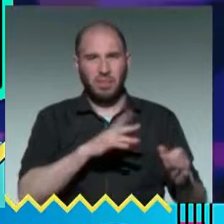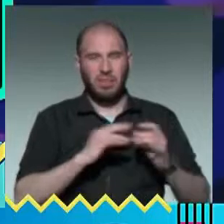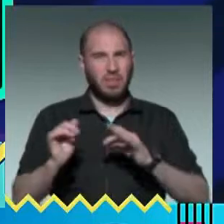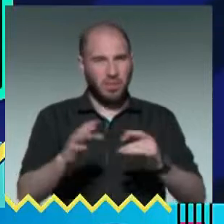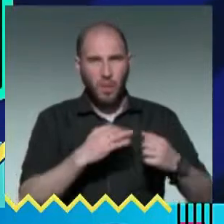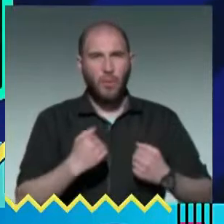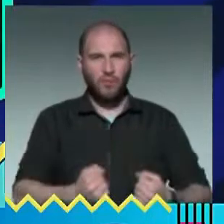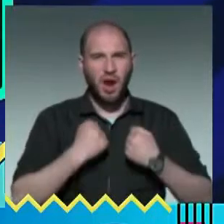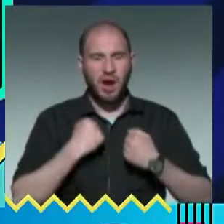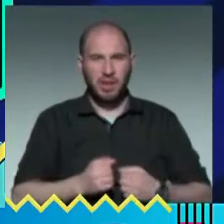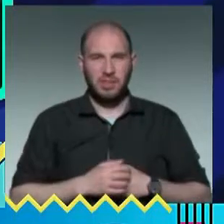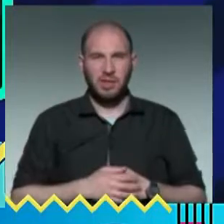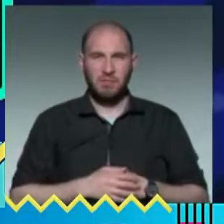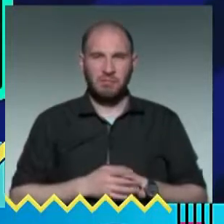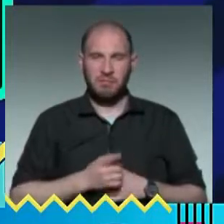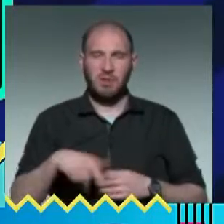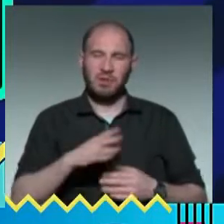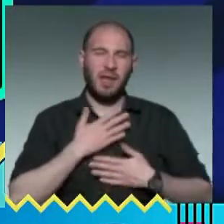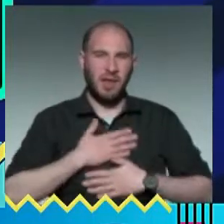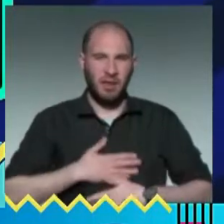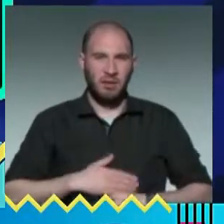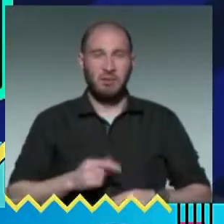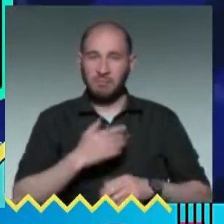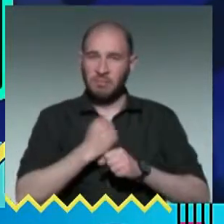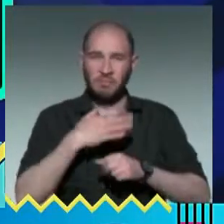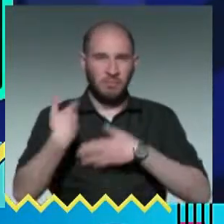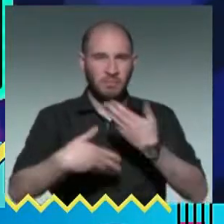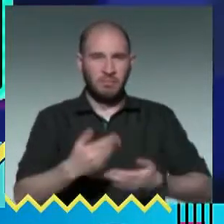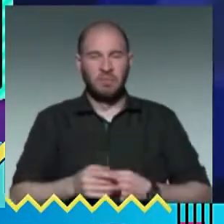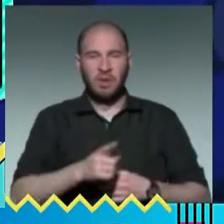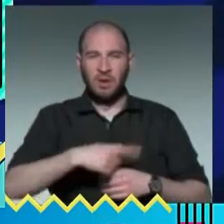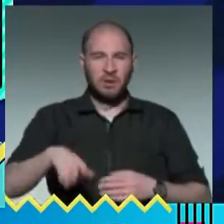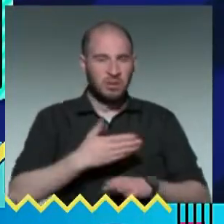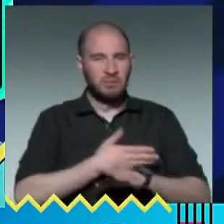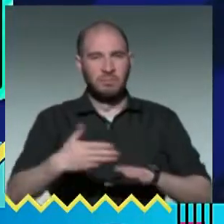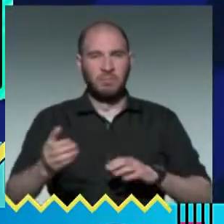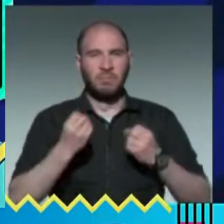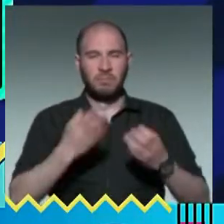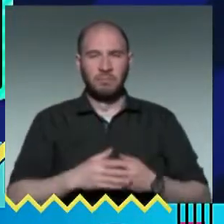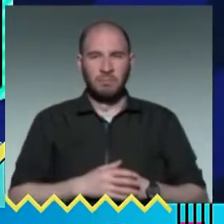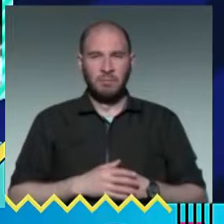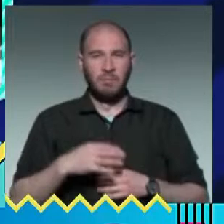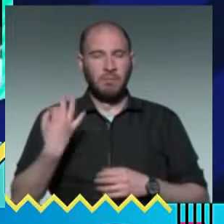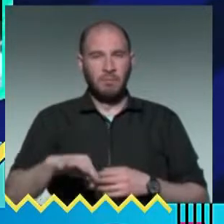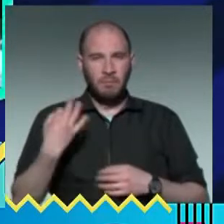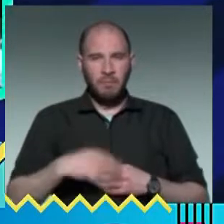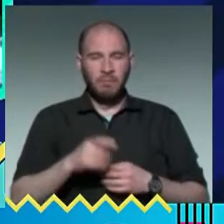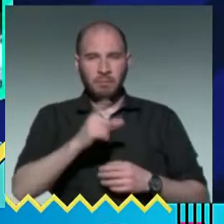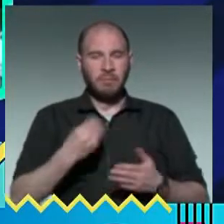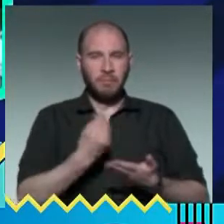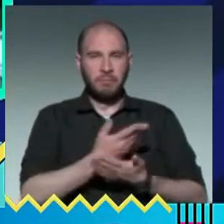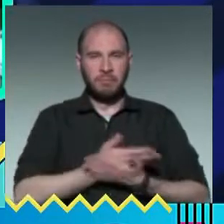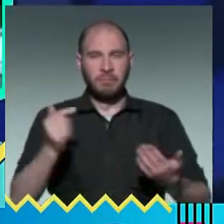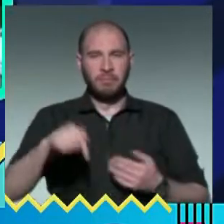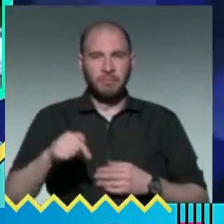muy fuerte, entonces en eso nosotros estamos tranquilos. Sí, seguimos trabajando y nosotros vamos a continuar porque nuestra obligación como funcionarios públicos